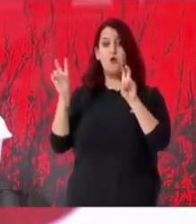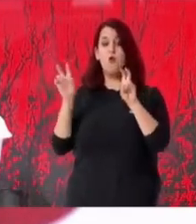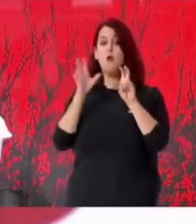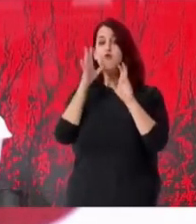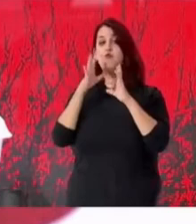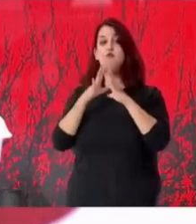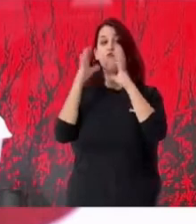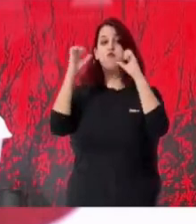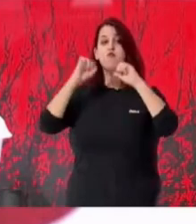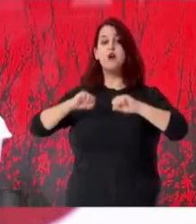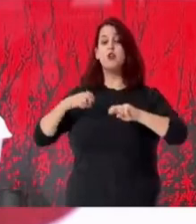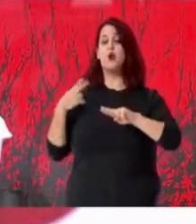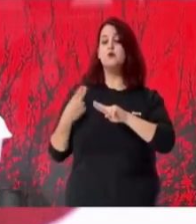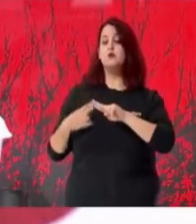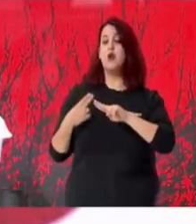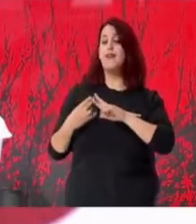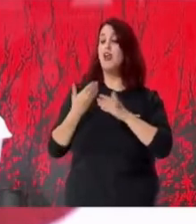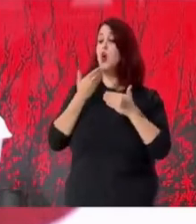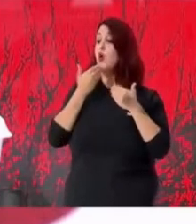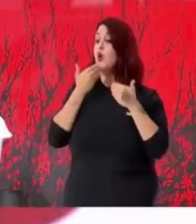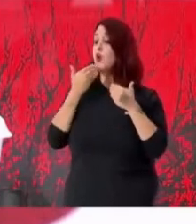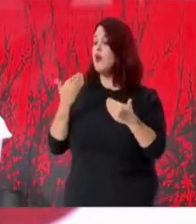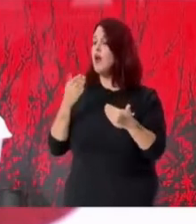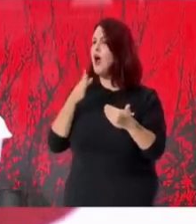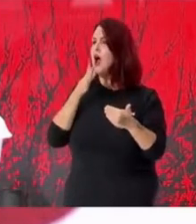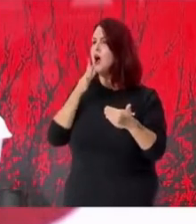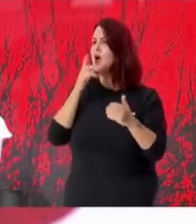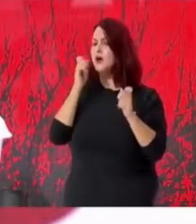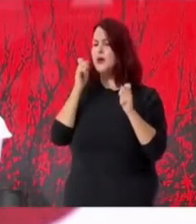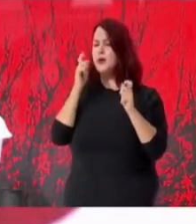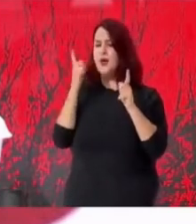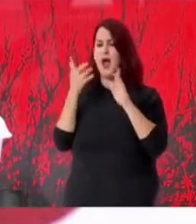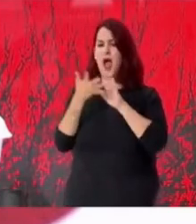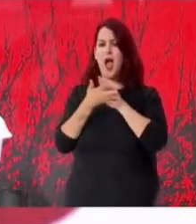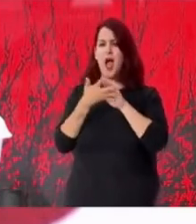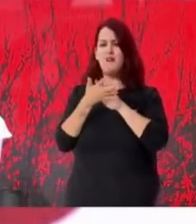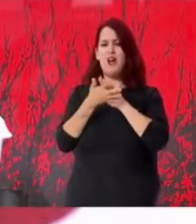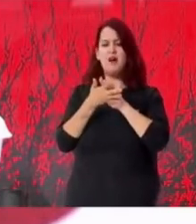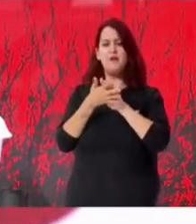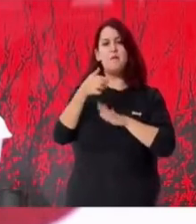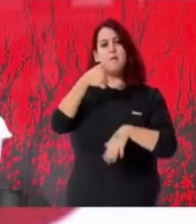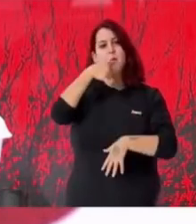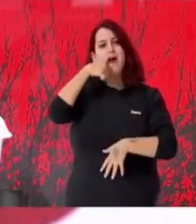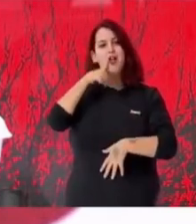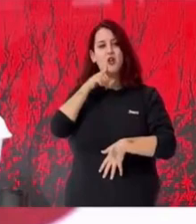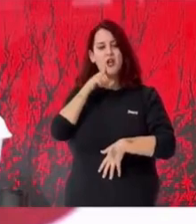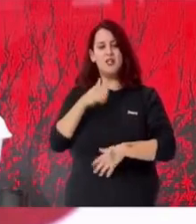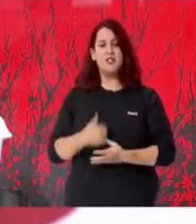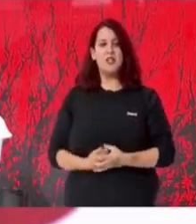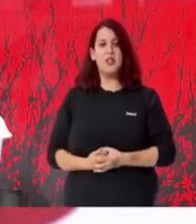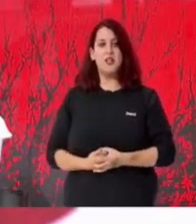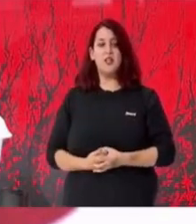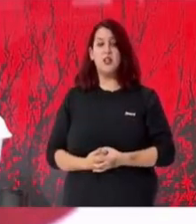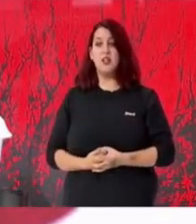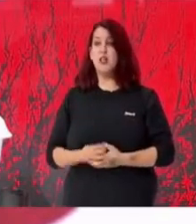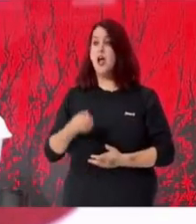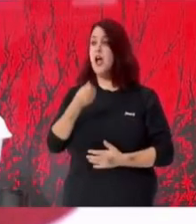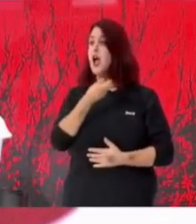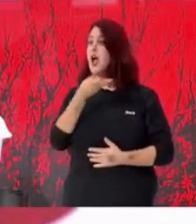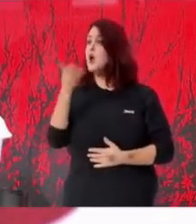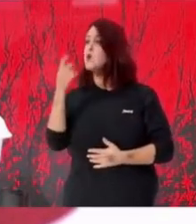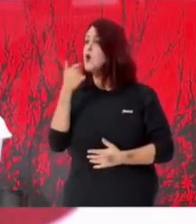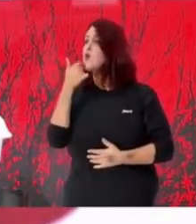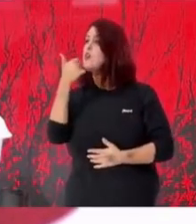pactos políticos que ahora me asombra, antes lo comentaba con Pedro Sánchez, que algunos que dicen